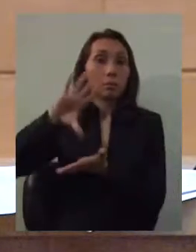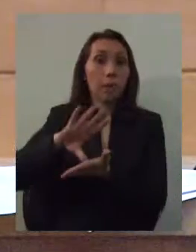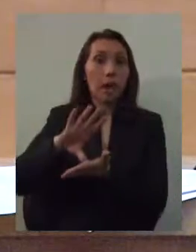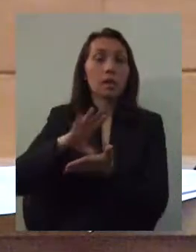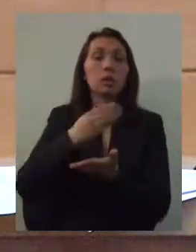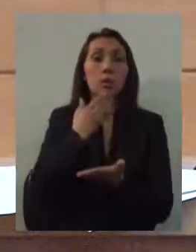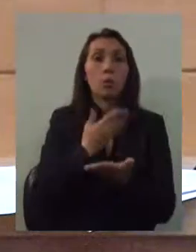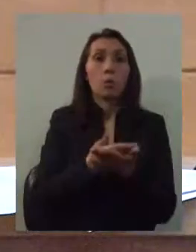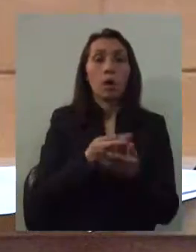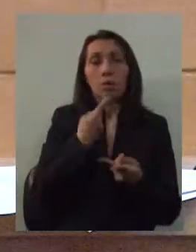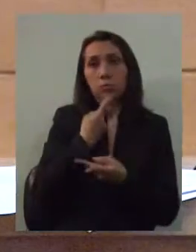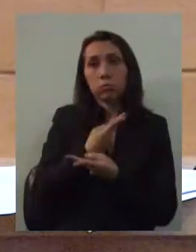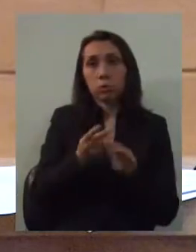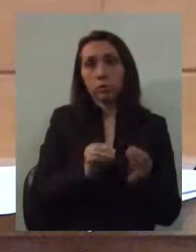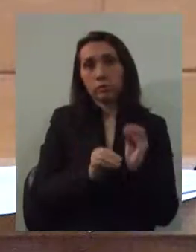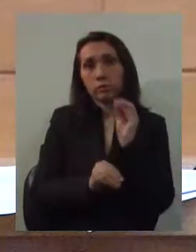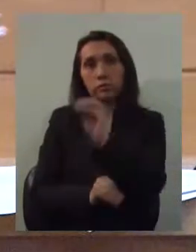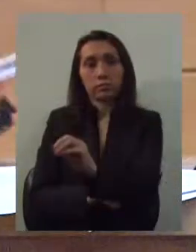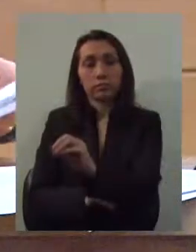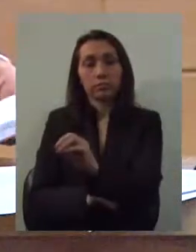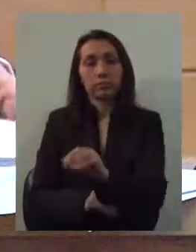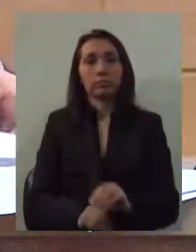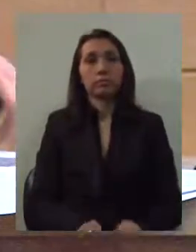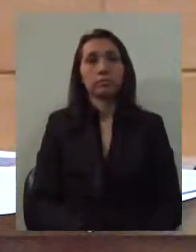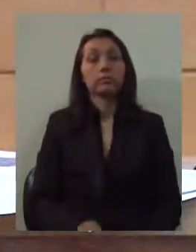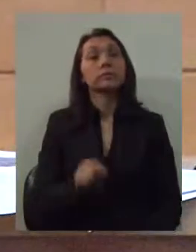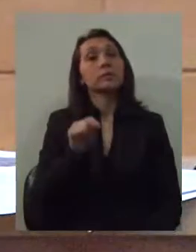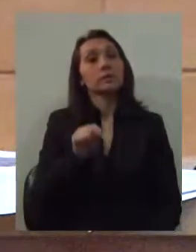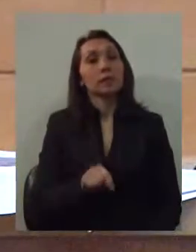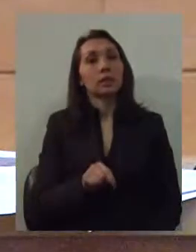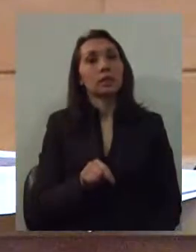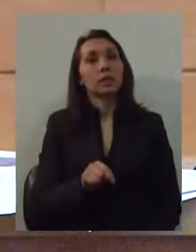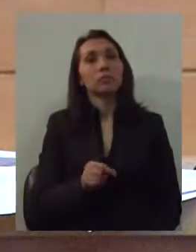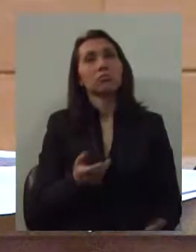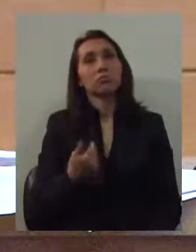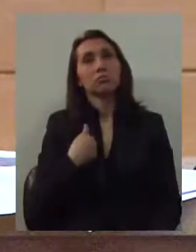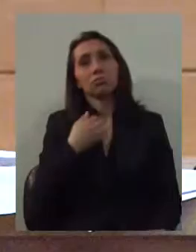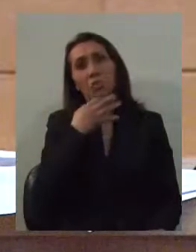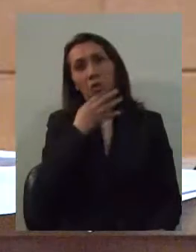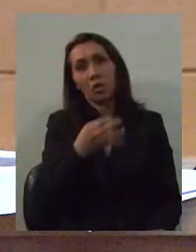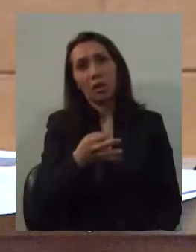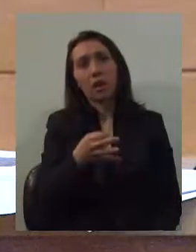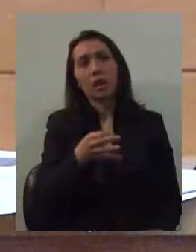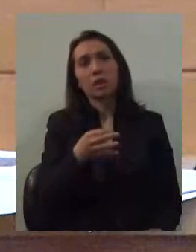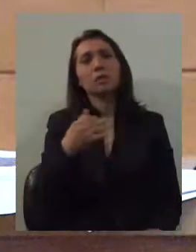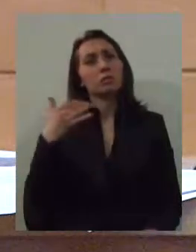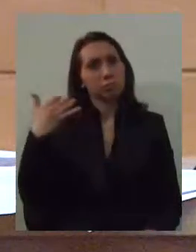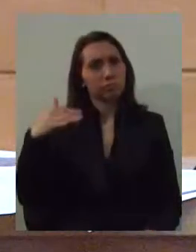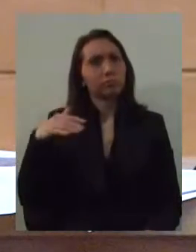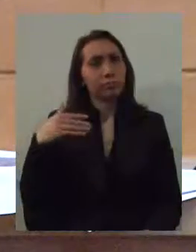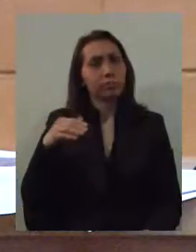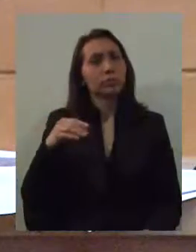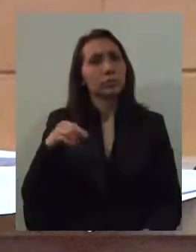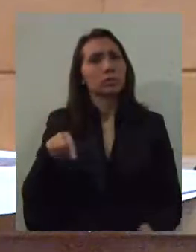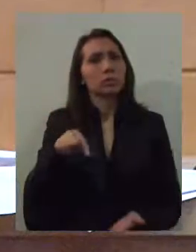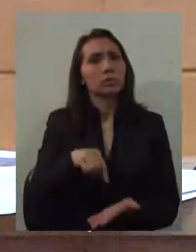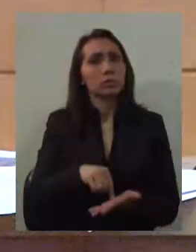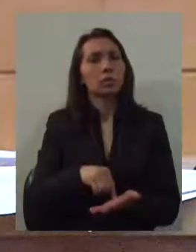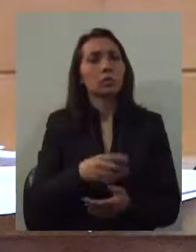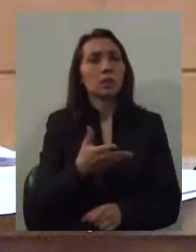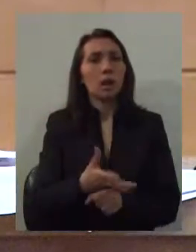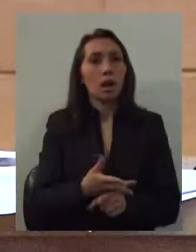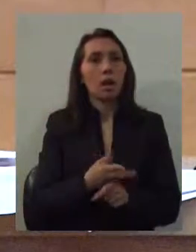fueron pronunciadas. Esta es, yo diría, la parte central de lo que